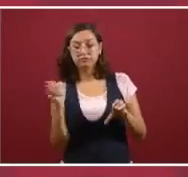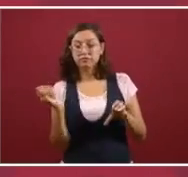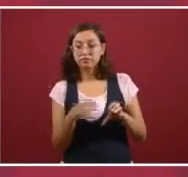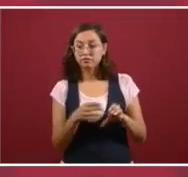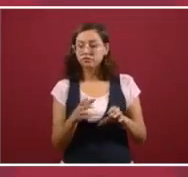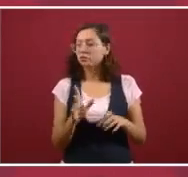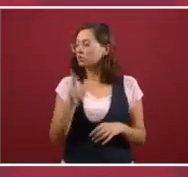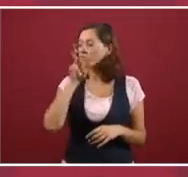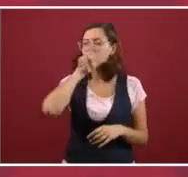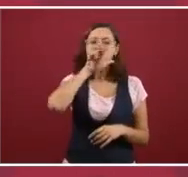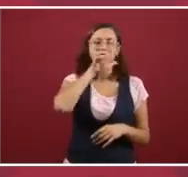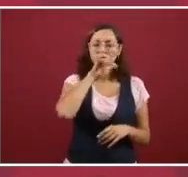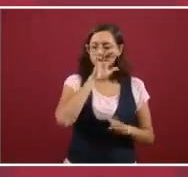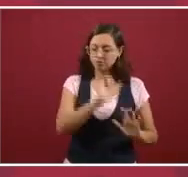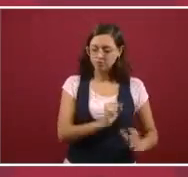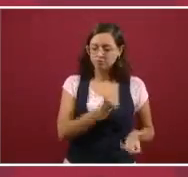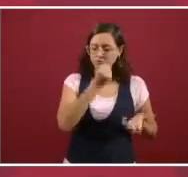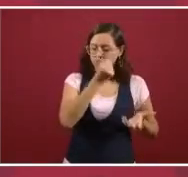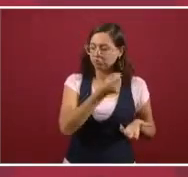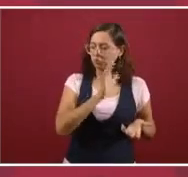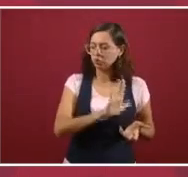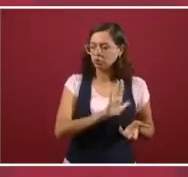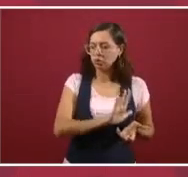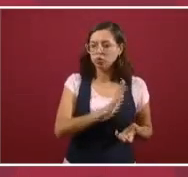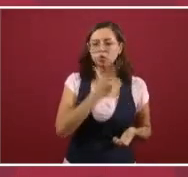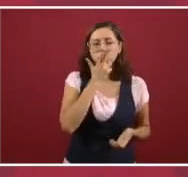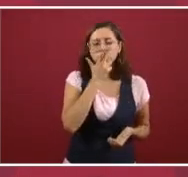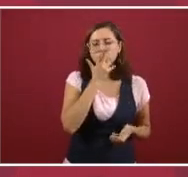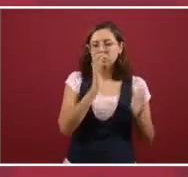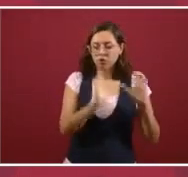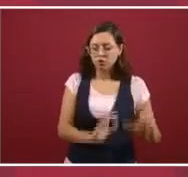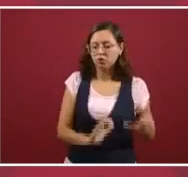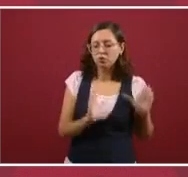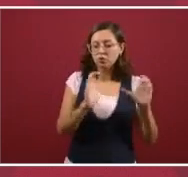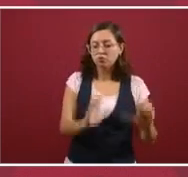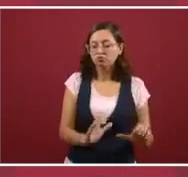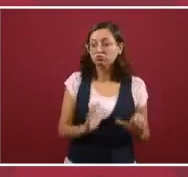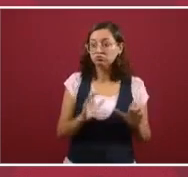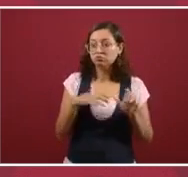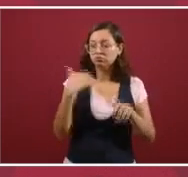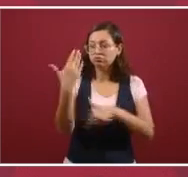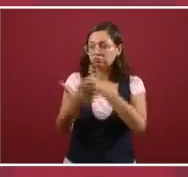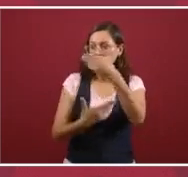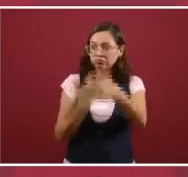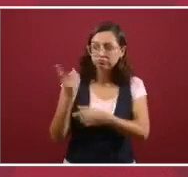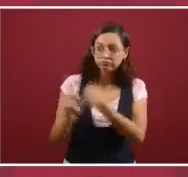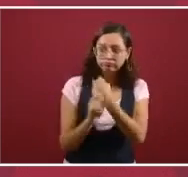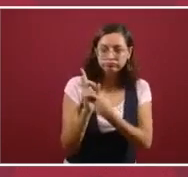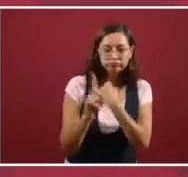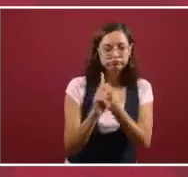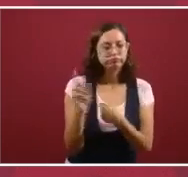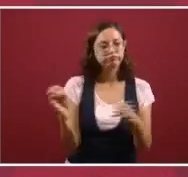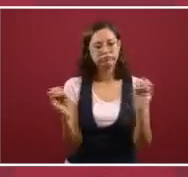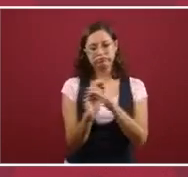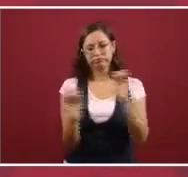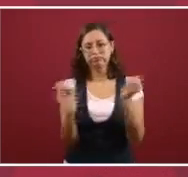están garantizadas sus pensiones, no hay ningún problema mientras